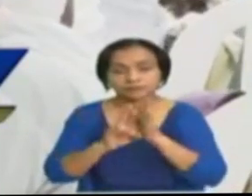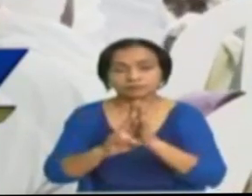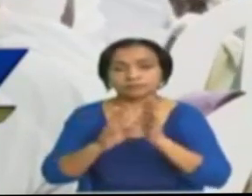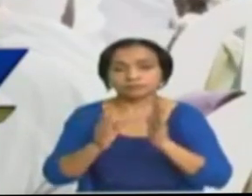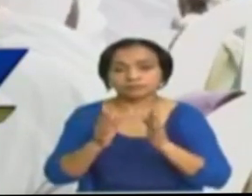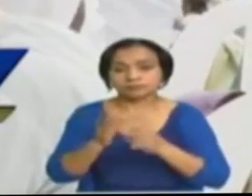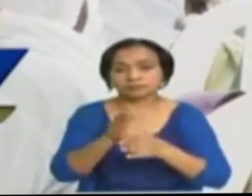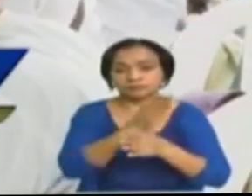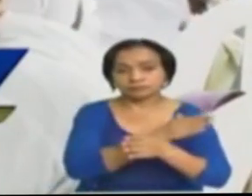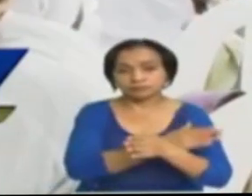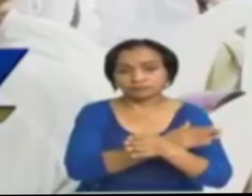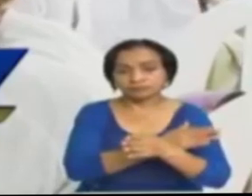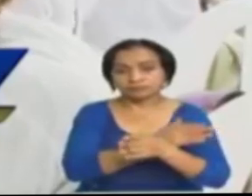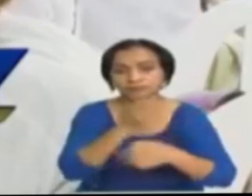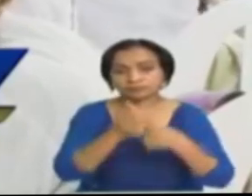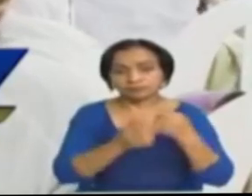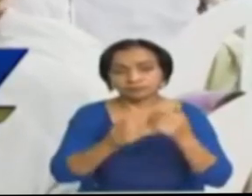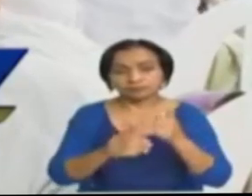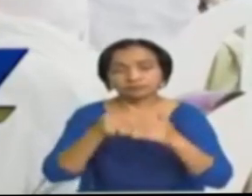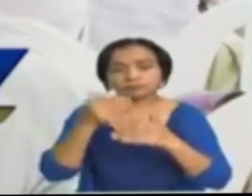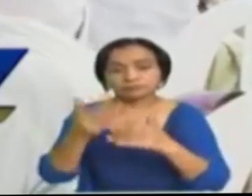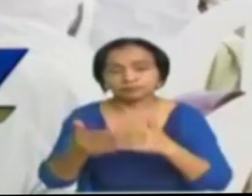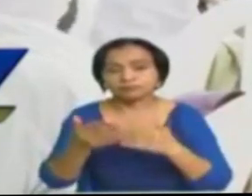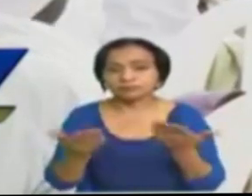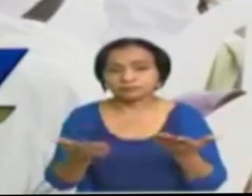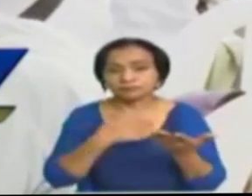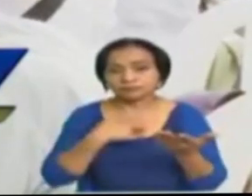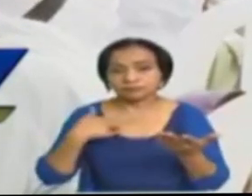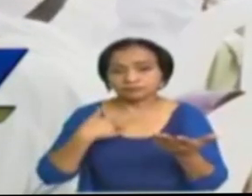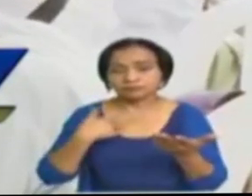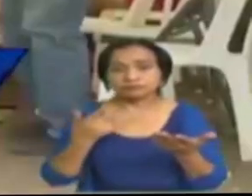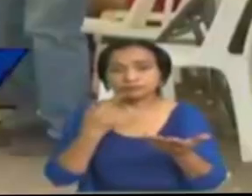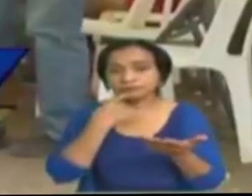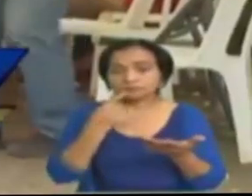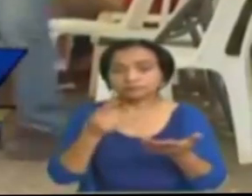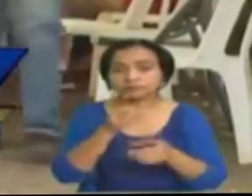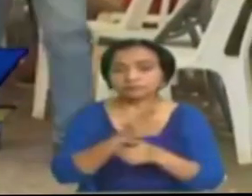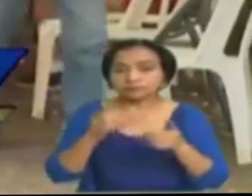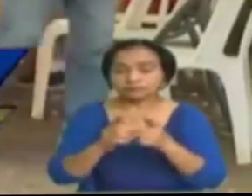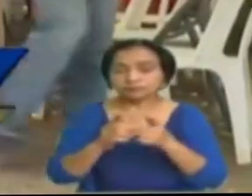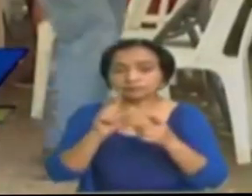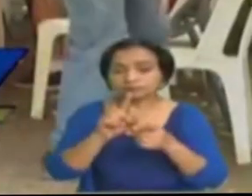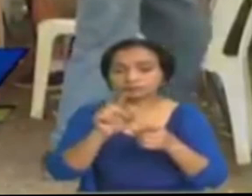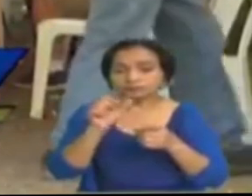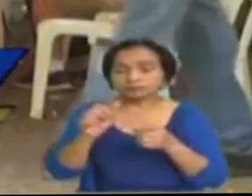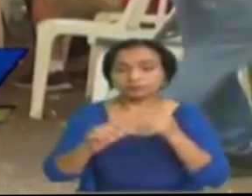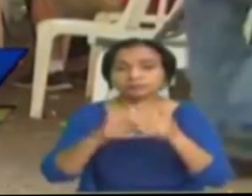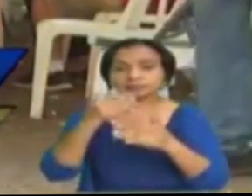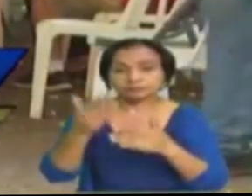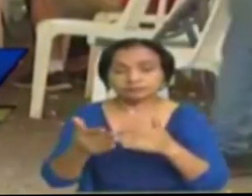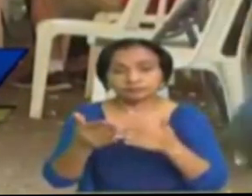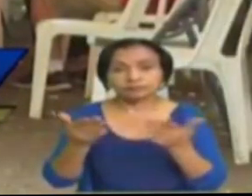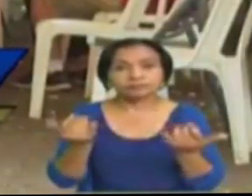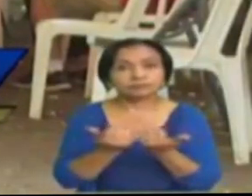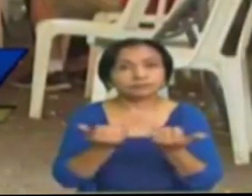vocera del gobierno afirma que continúan en distintos centros médicos del país murió y llamó a mantener medidas para evitar contagios